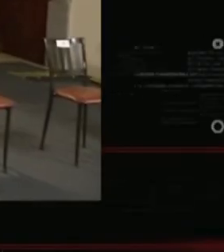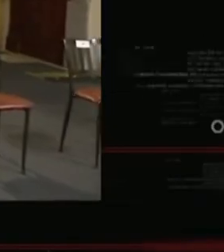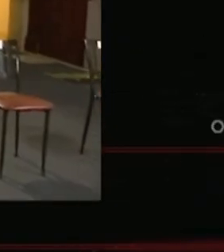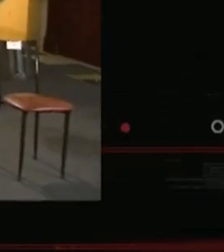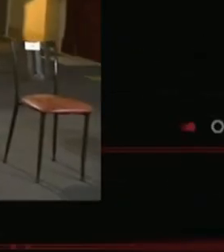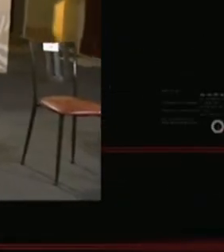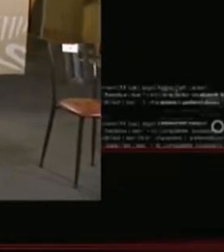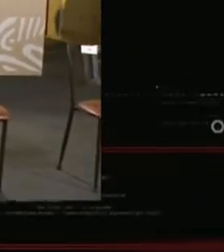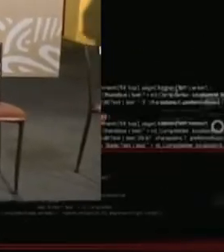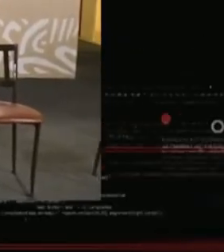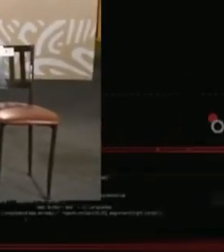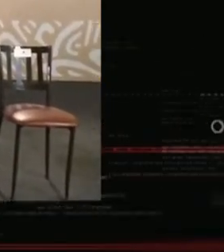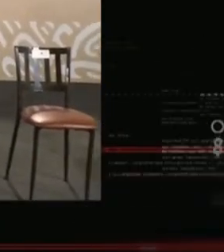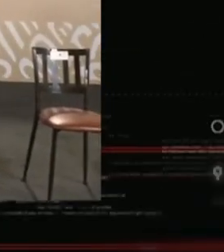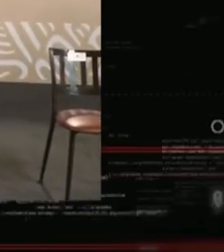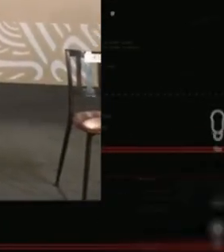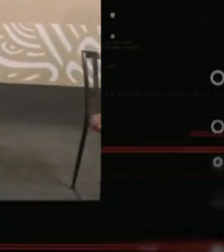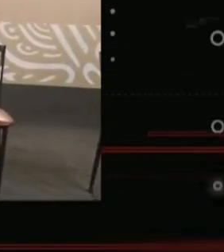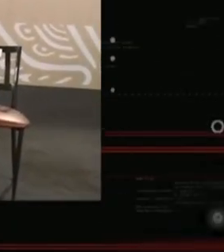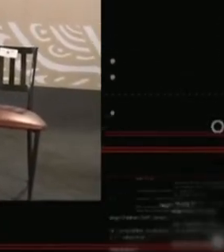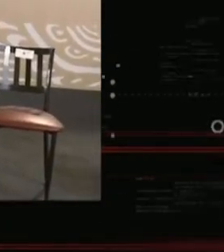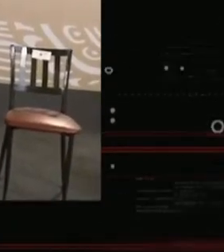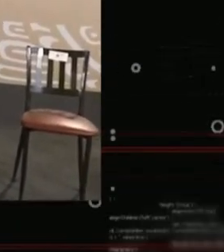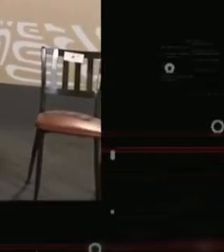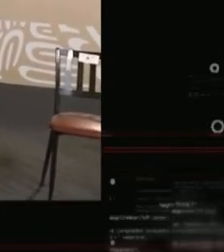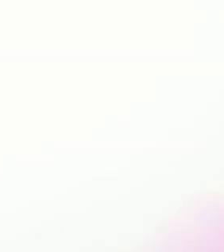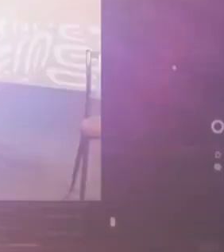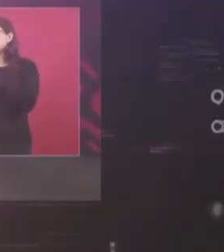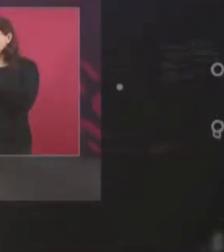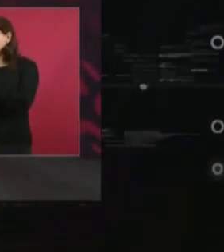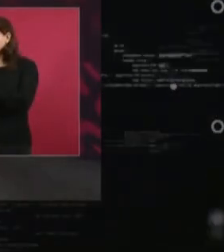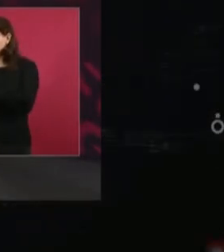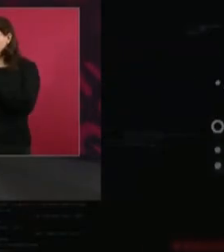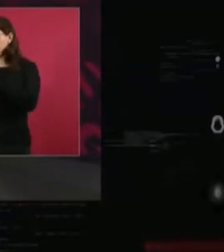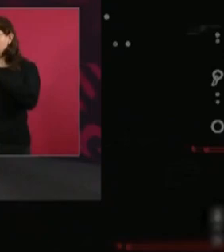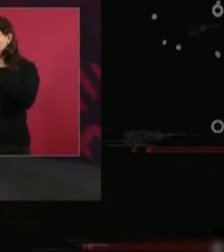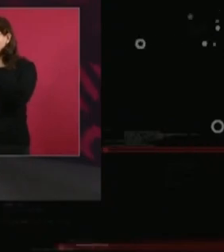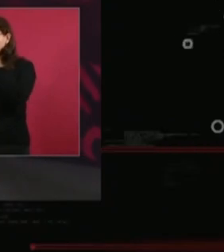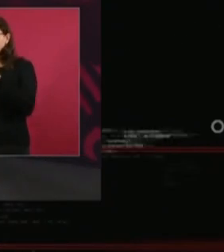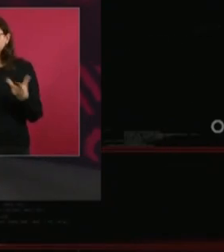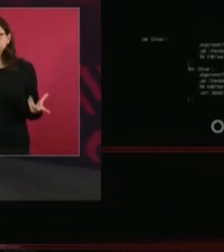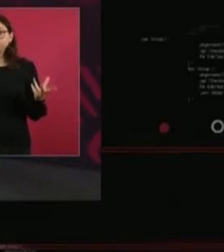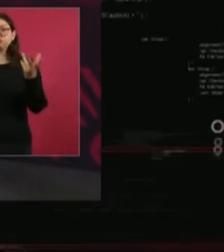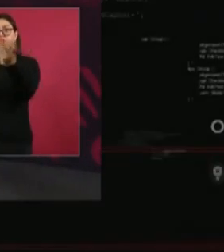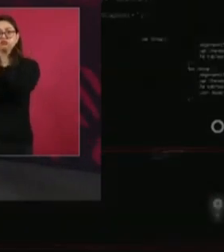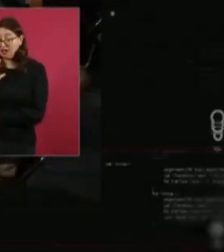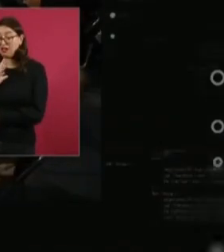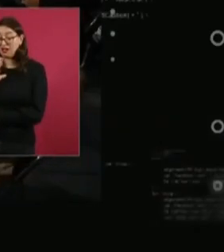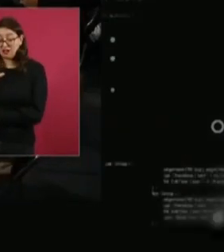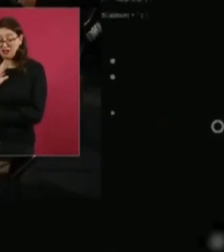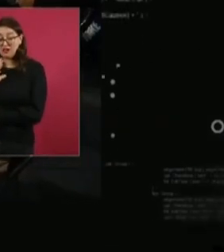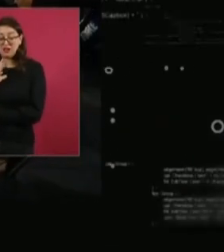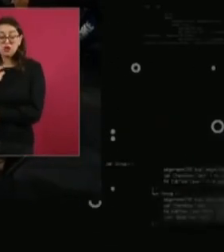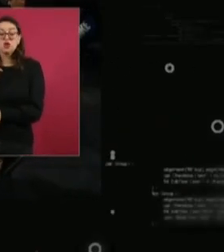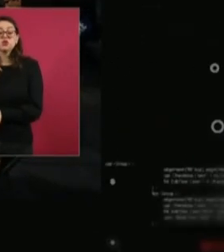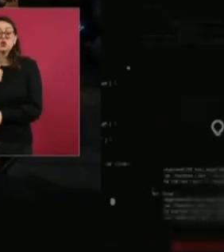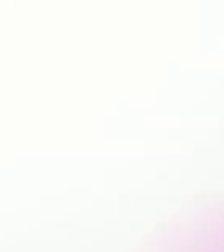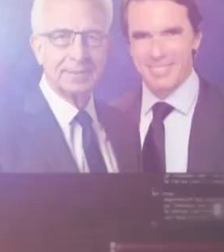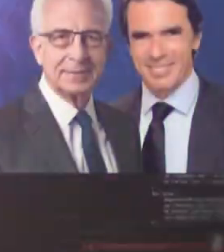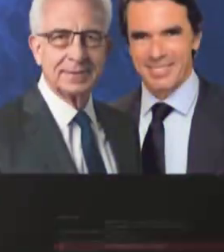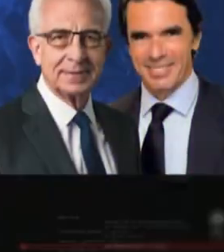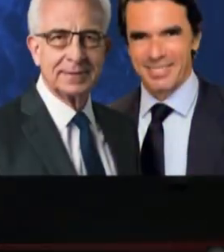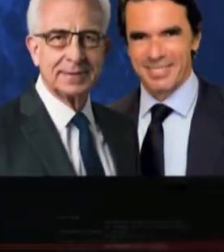El 23 de enero, durante la conferencia matutina presidencial, el presidente Andrés Manuel López Obrador realizó cuatro